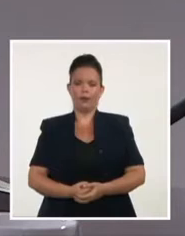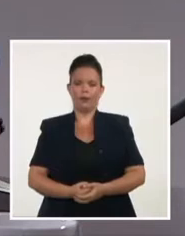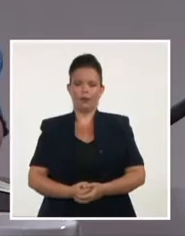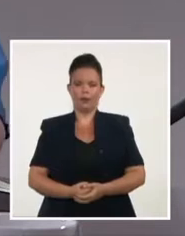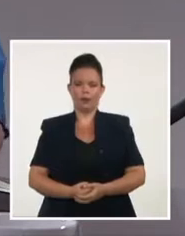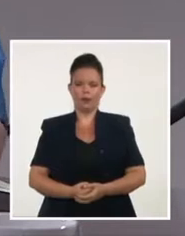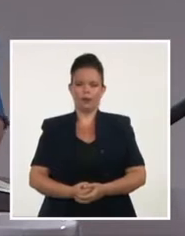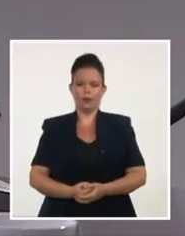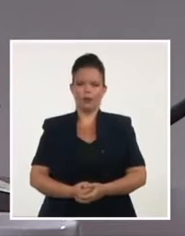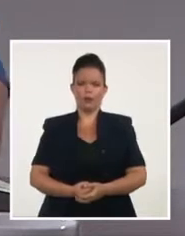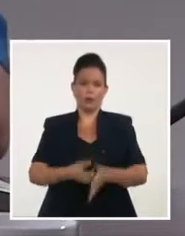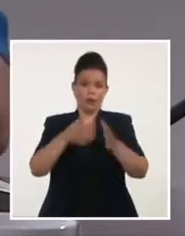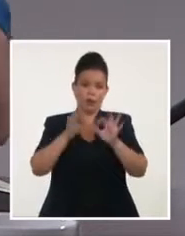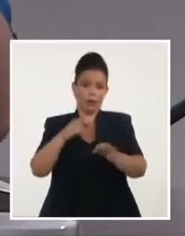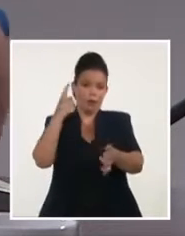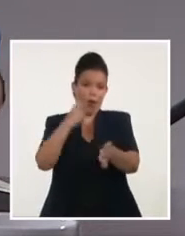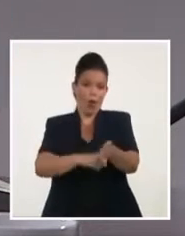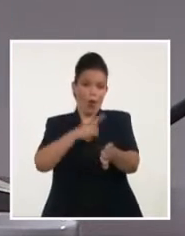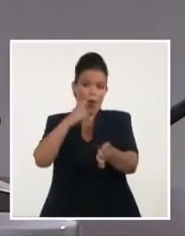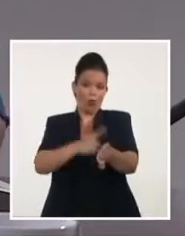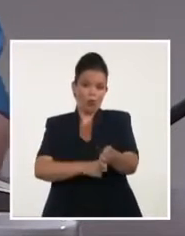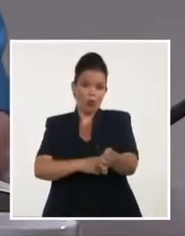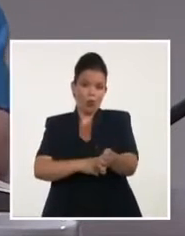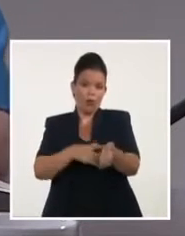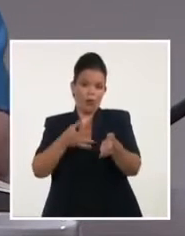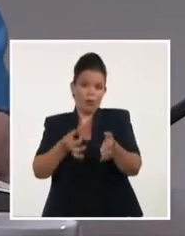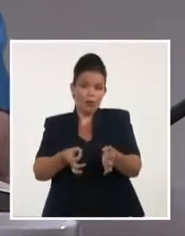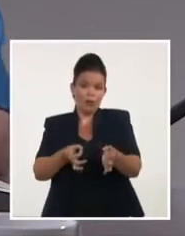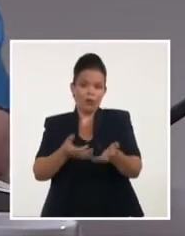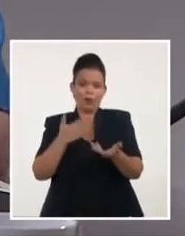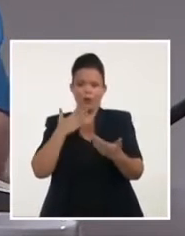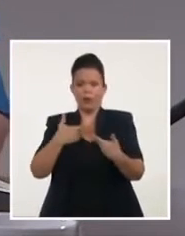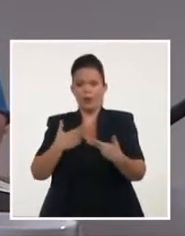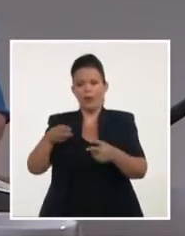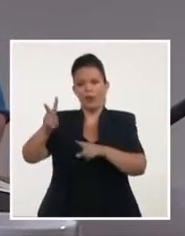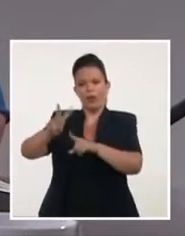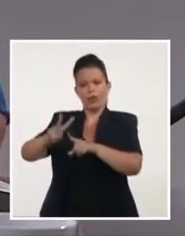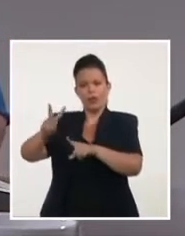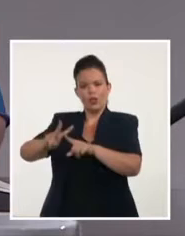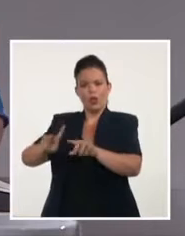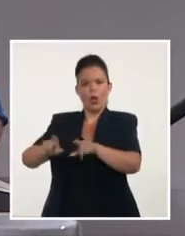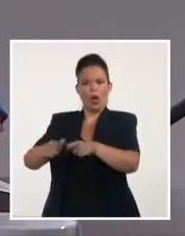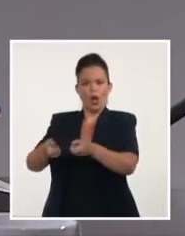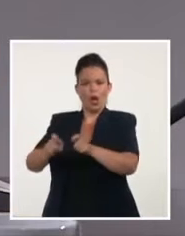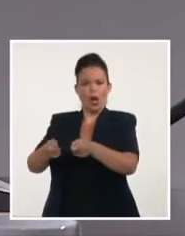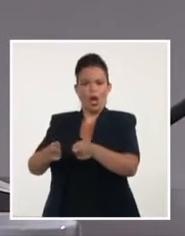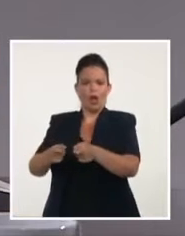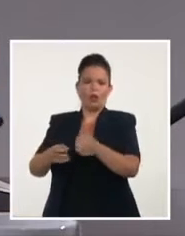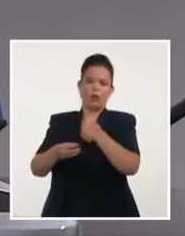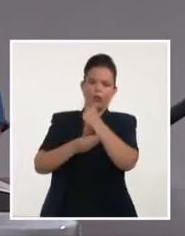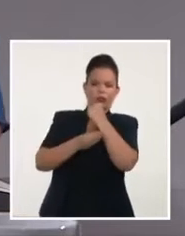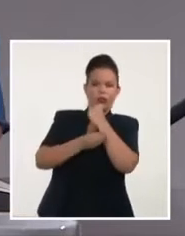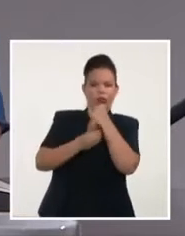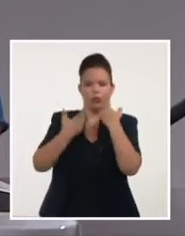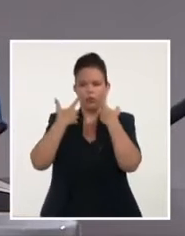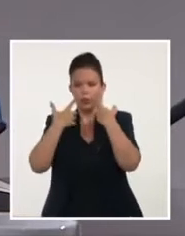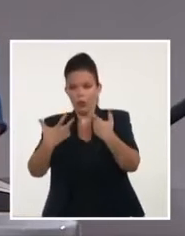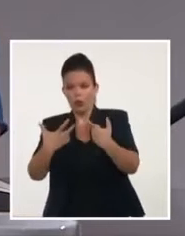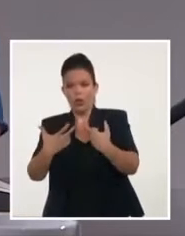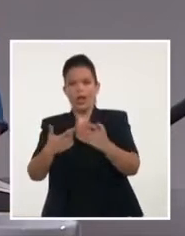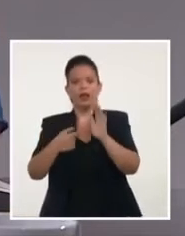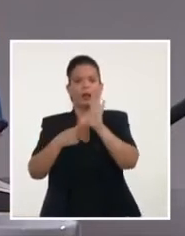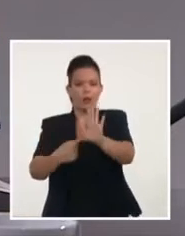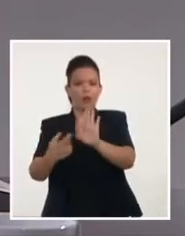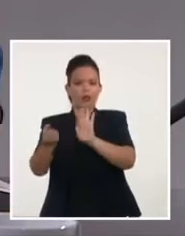medios tradicionales siguen siendo los grandes amplificadores por el potencial que tienen, porque además legitiman